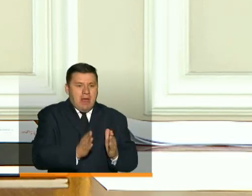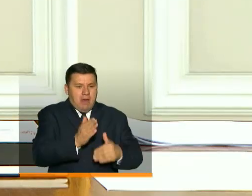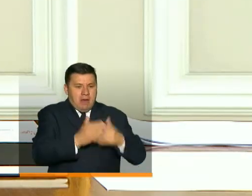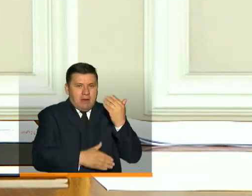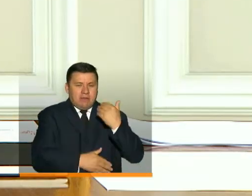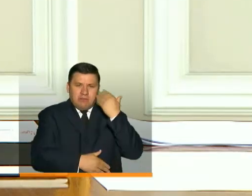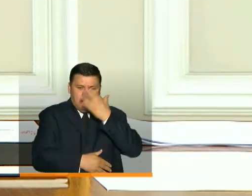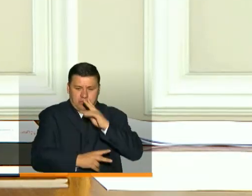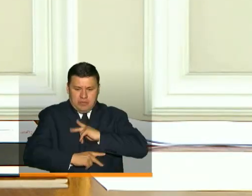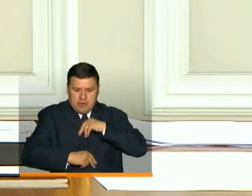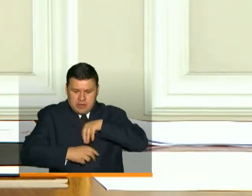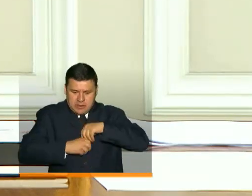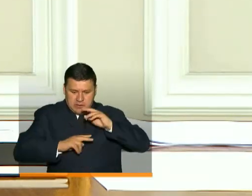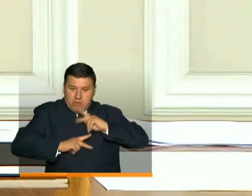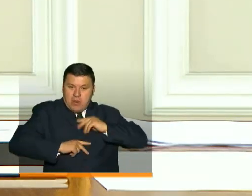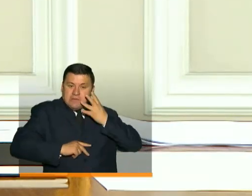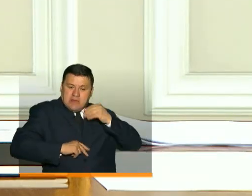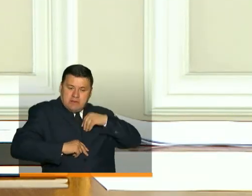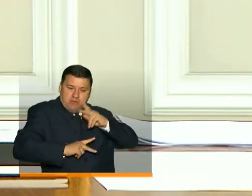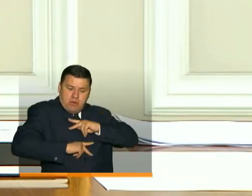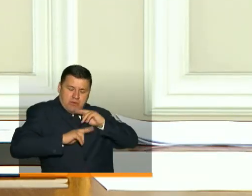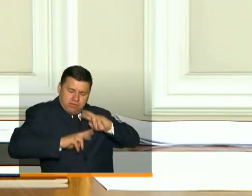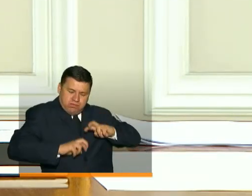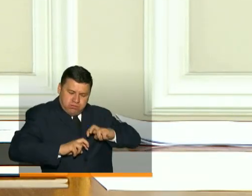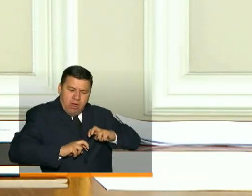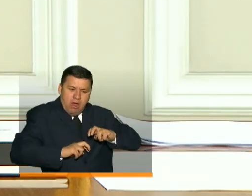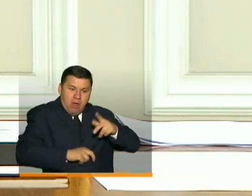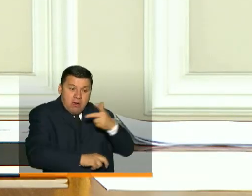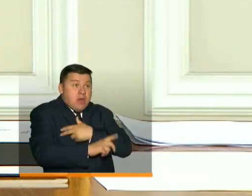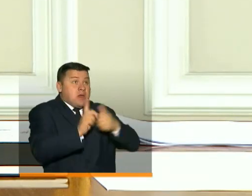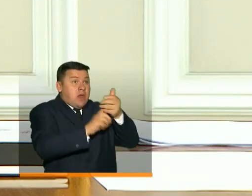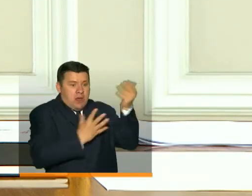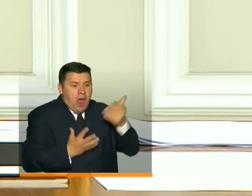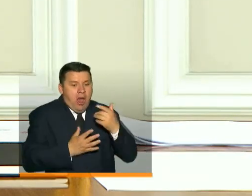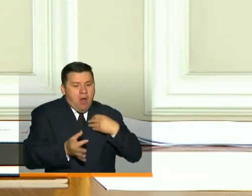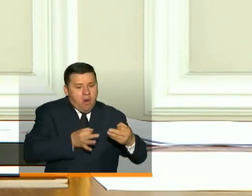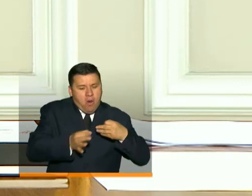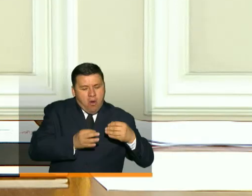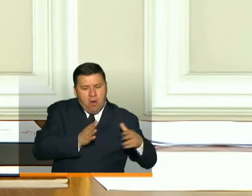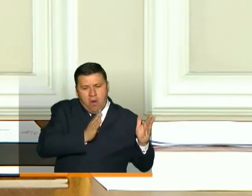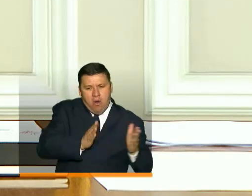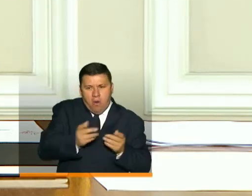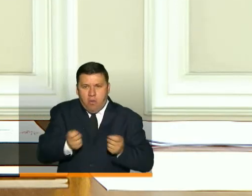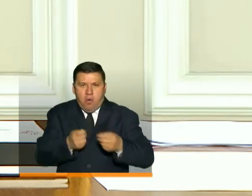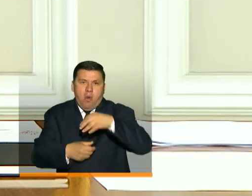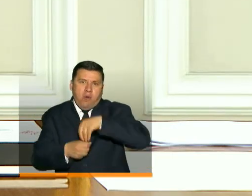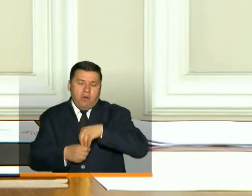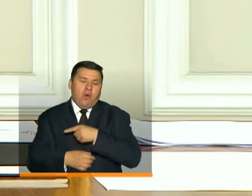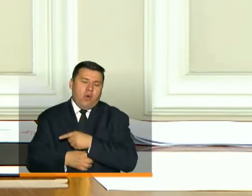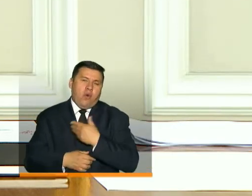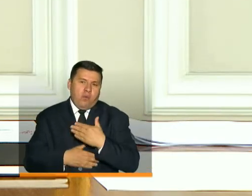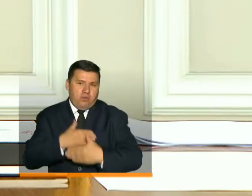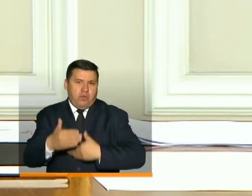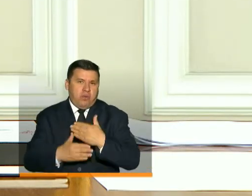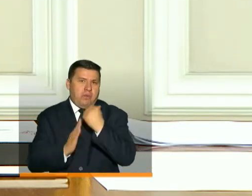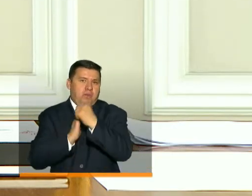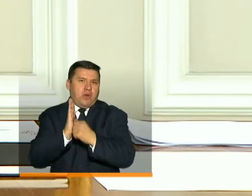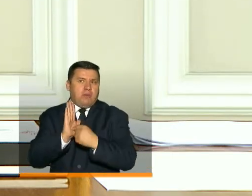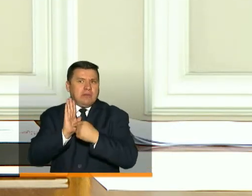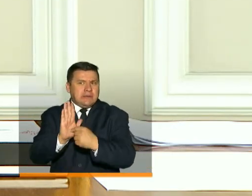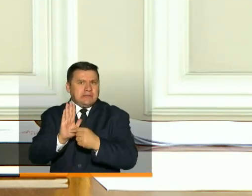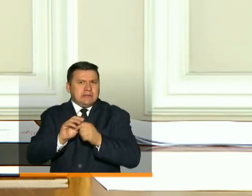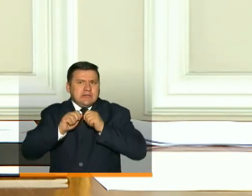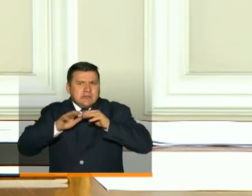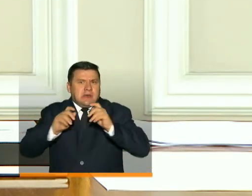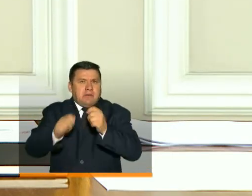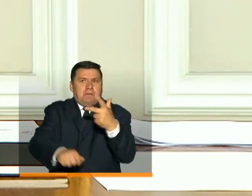partir de nuestra propia investigación y experiencia se pueden aproximar hacia lo que nosotros hemos visto podría ser un programa